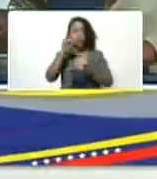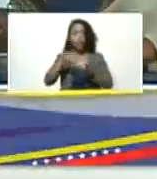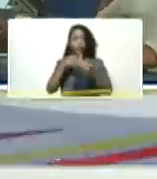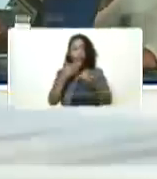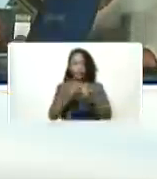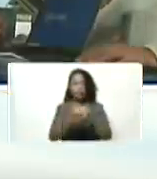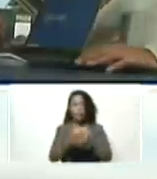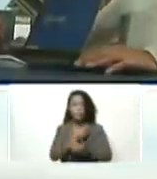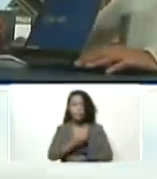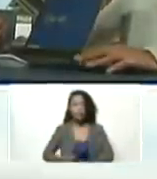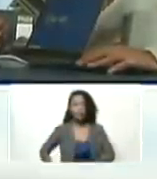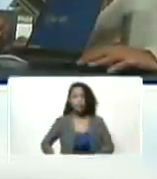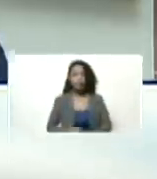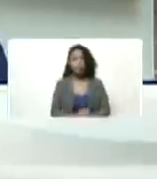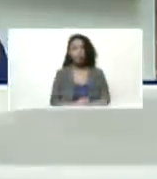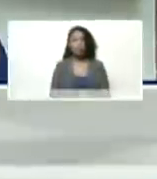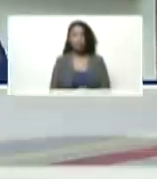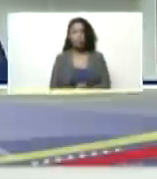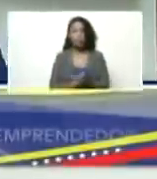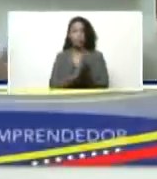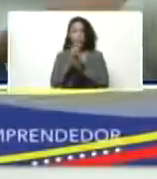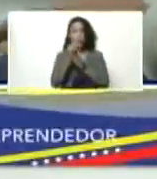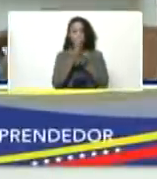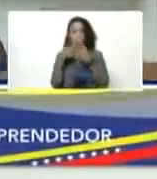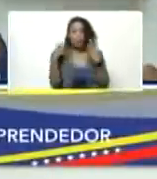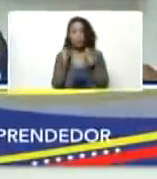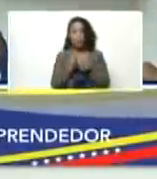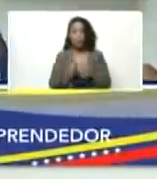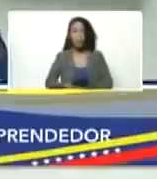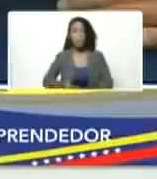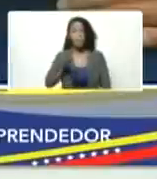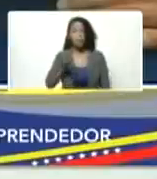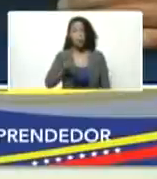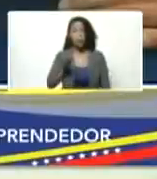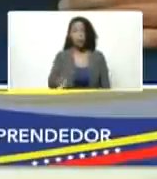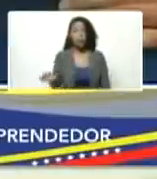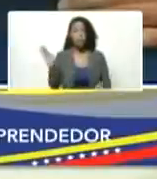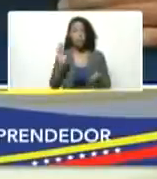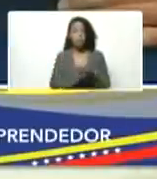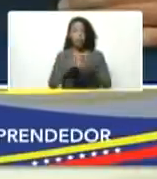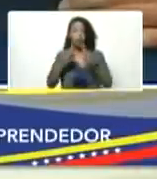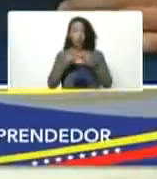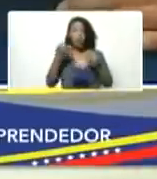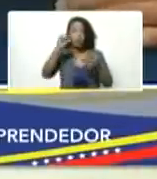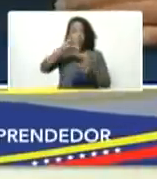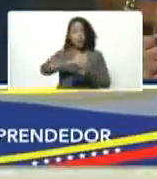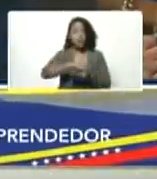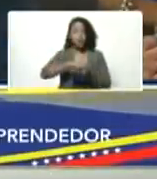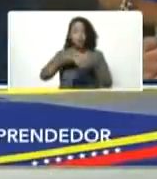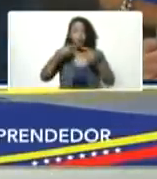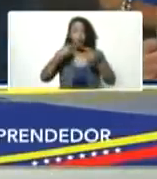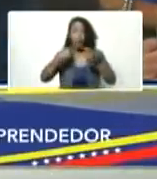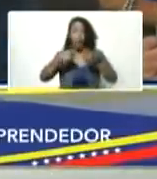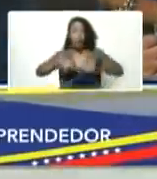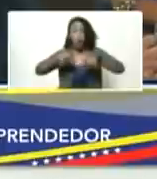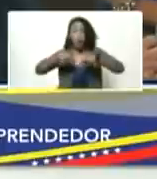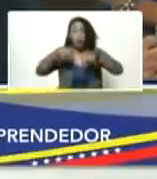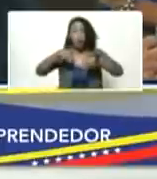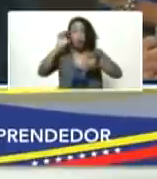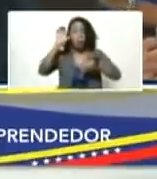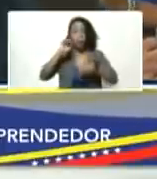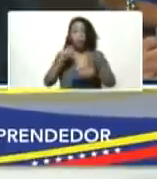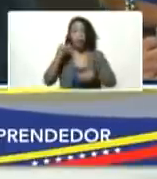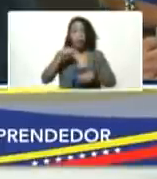presidente. Emprender Juntos, fíjate, es importante, se van a poner en todos los centros comerciales del país. Aquí